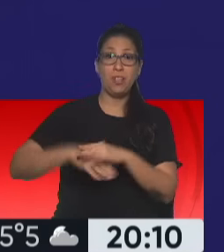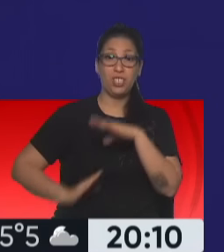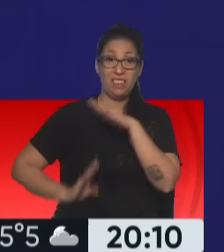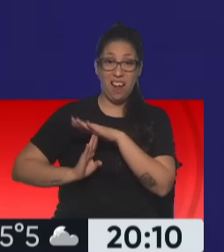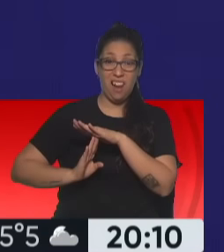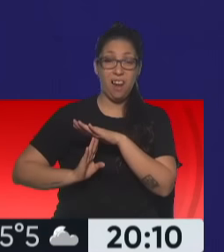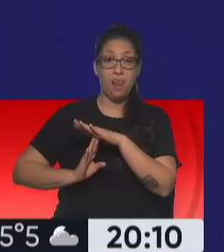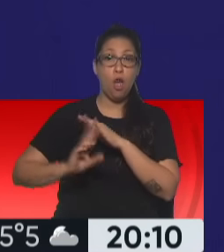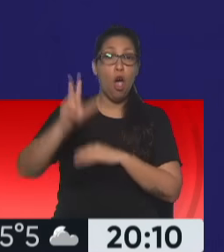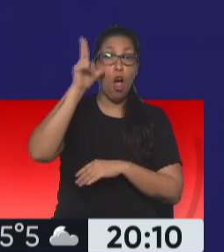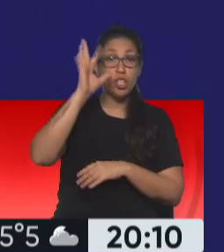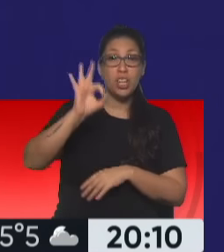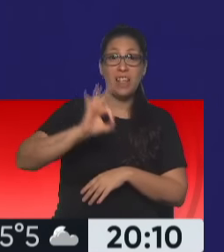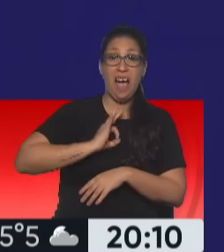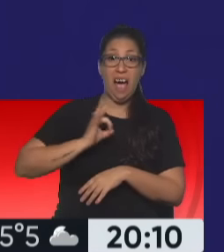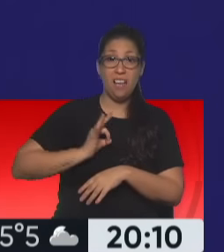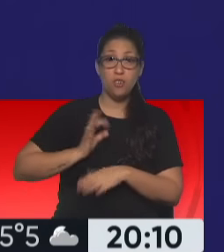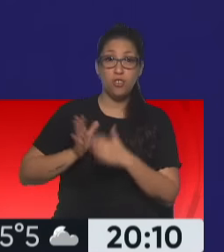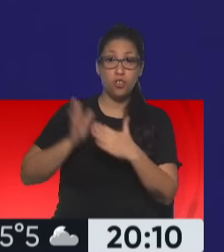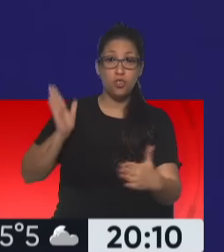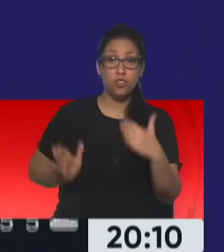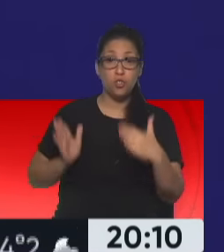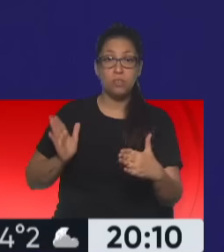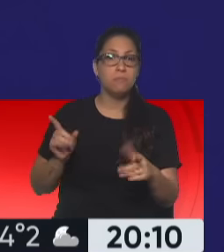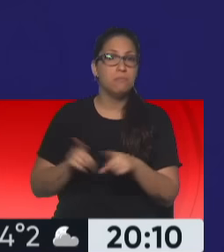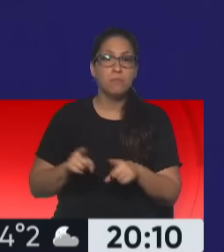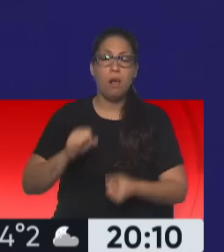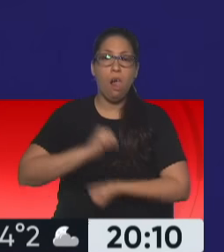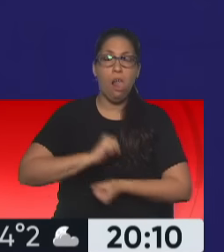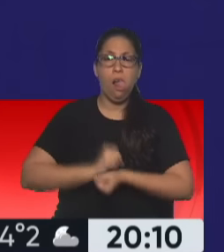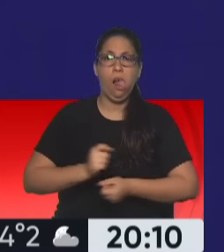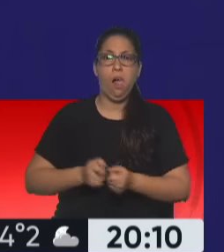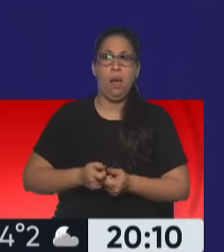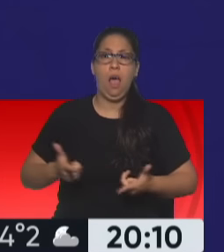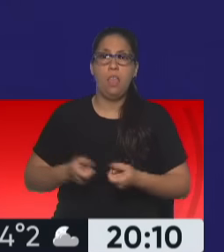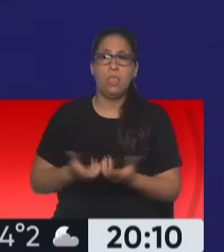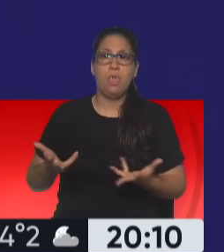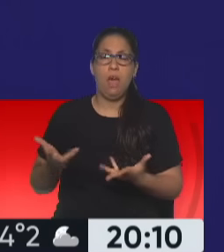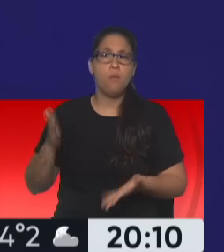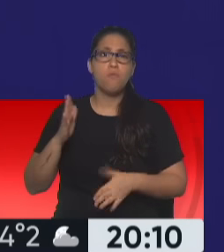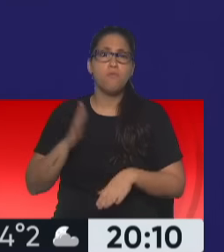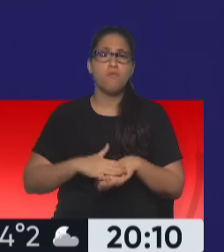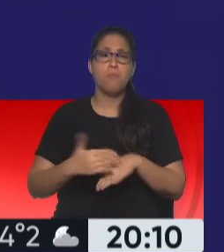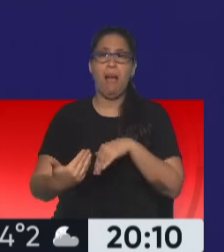en 80 hemos vivido con convalidaciones monetarias a raíz del déficit fiscal.